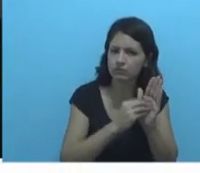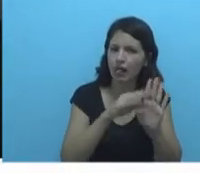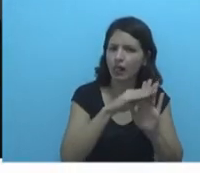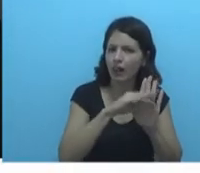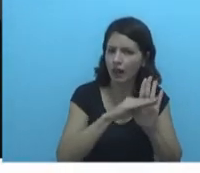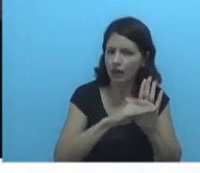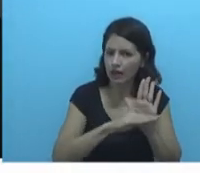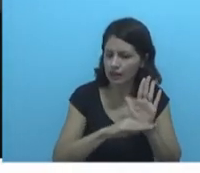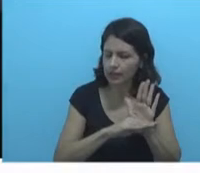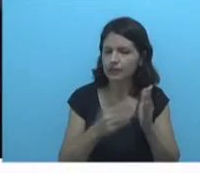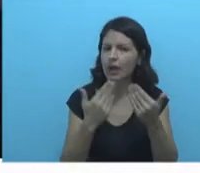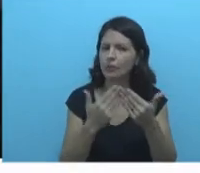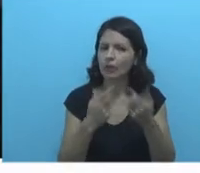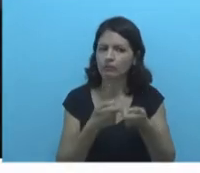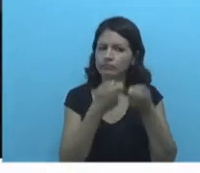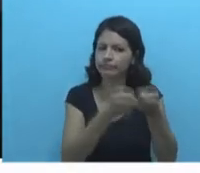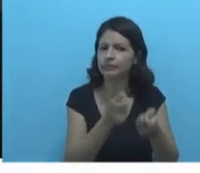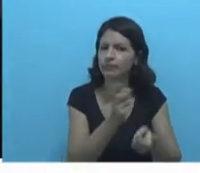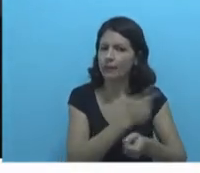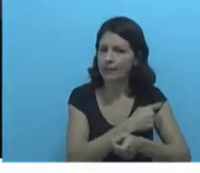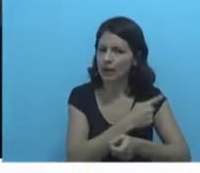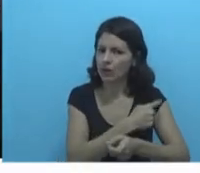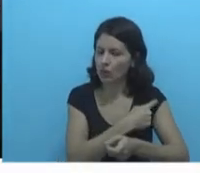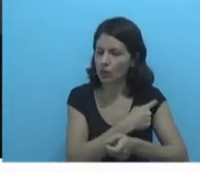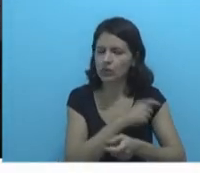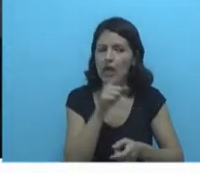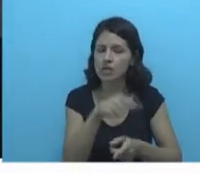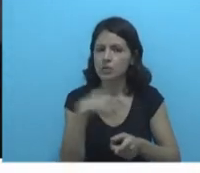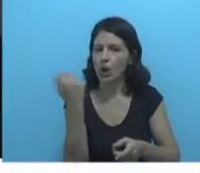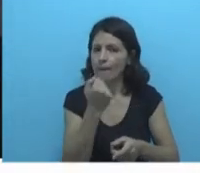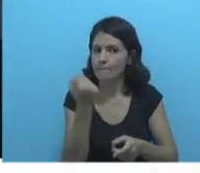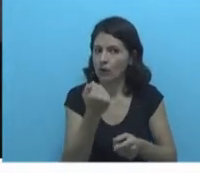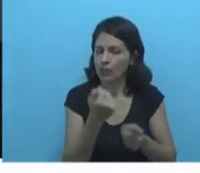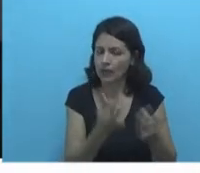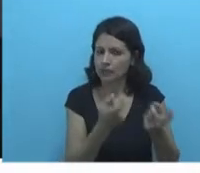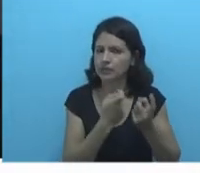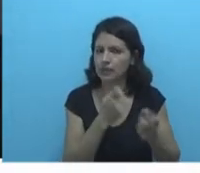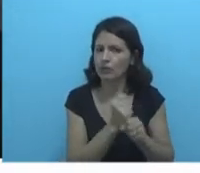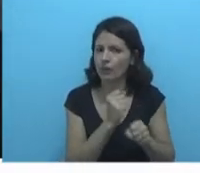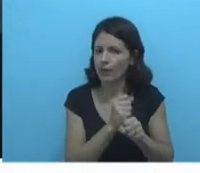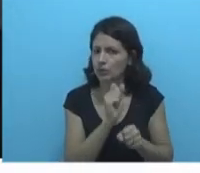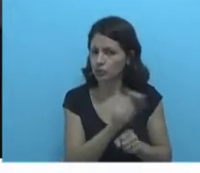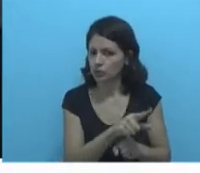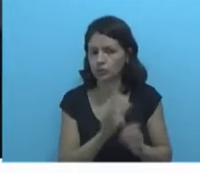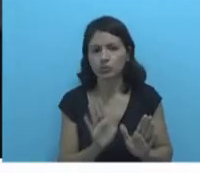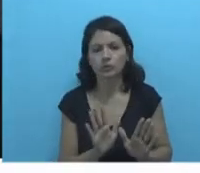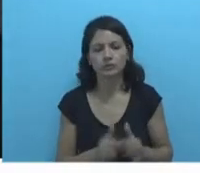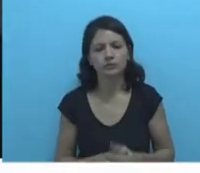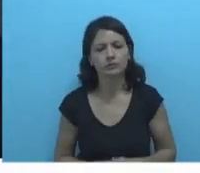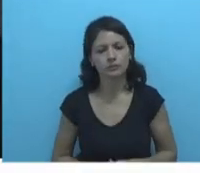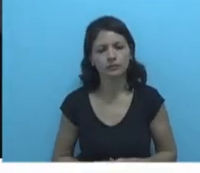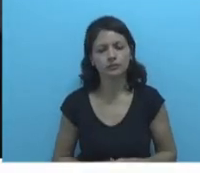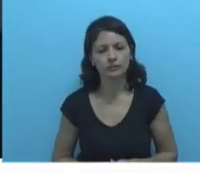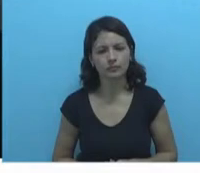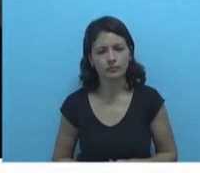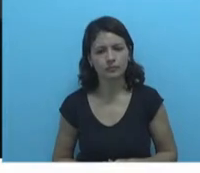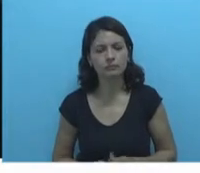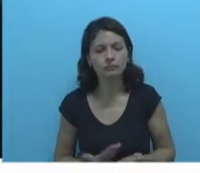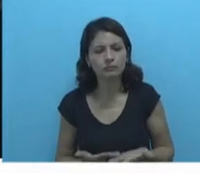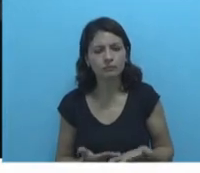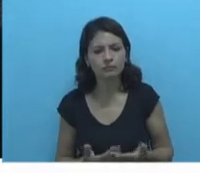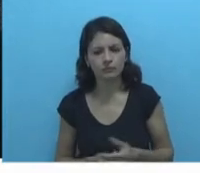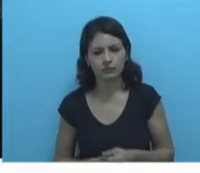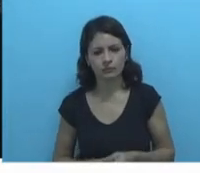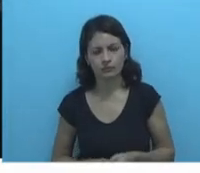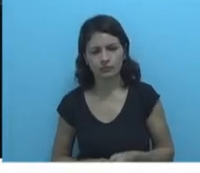avance rápidamente, porque si los bomberos no son esenciales, yo la verdad me costaría entender cuáles